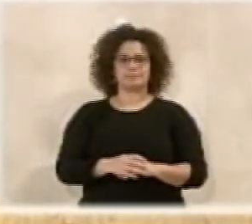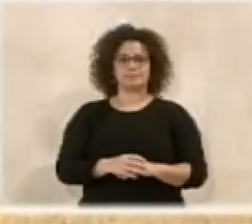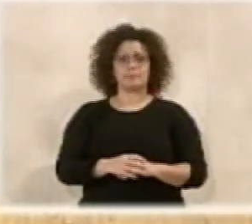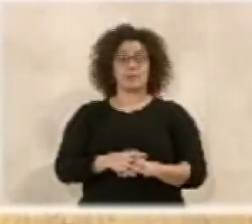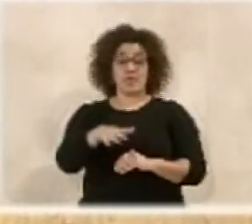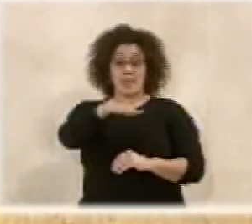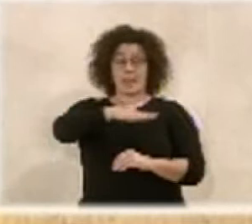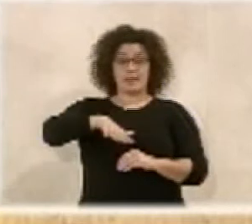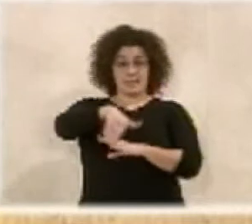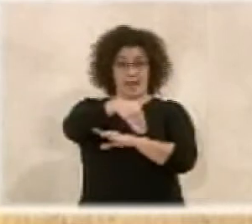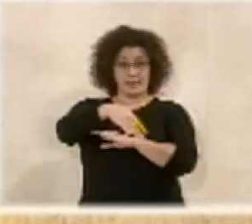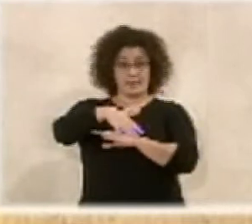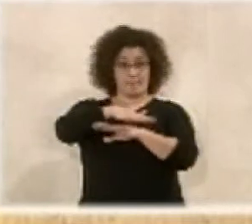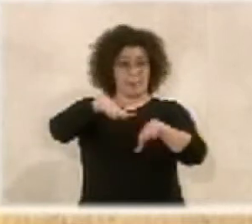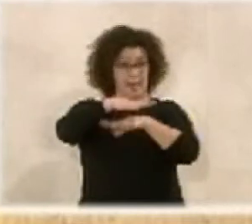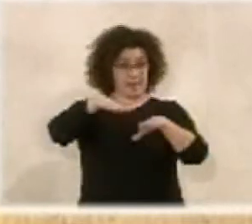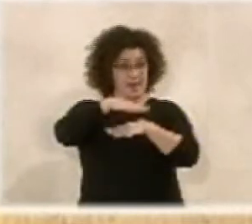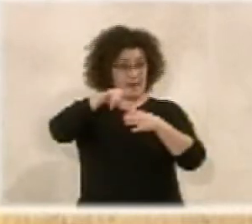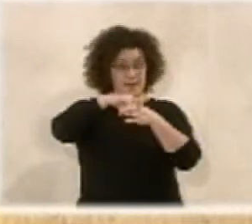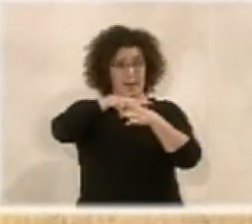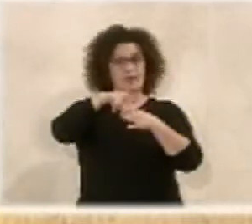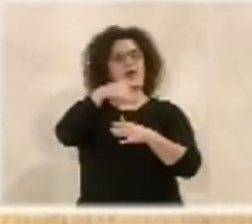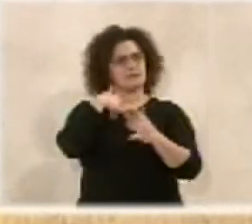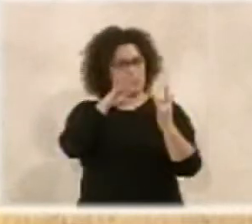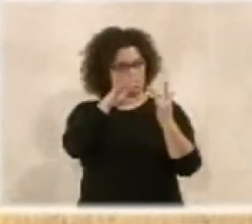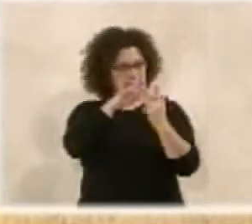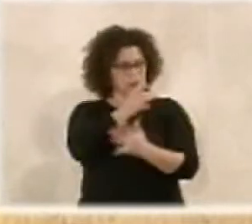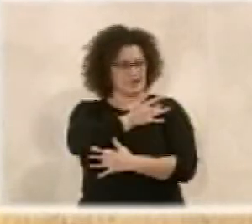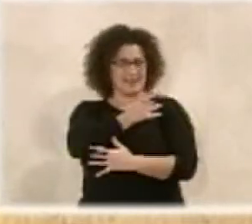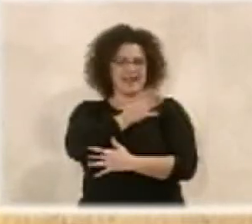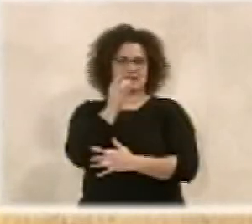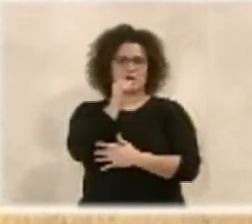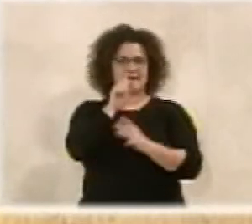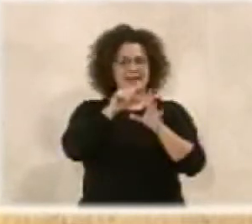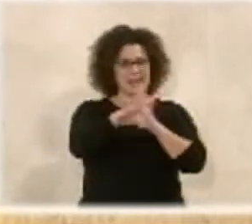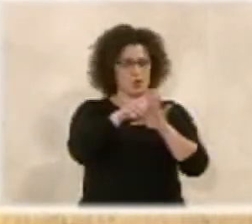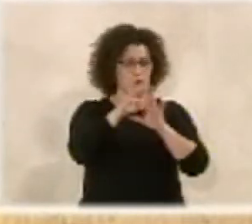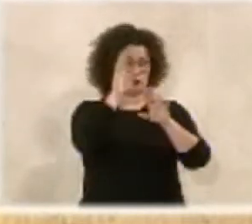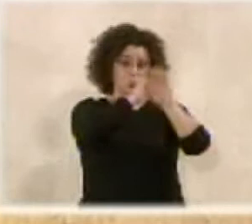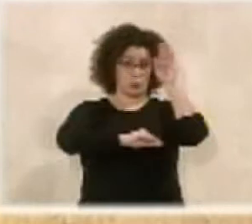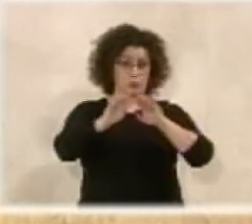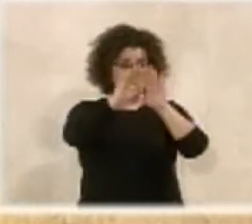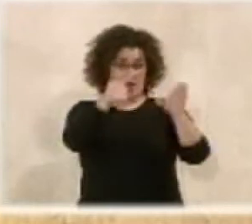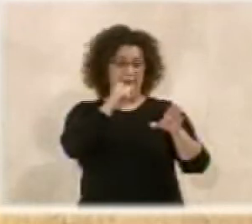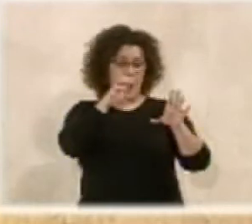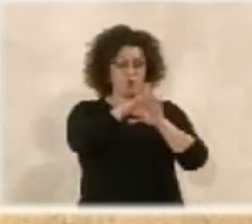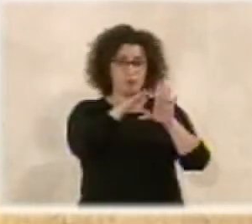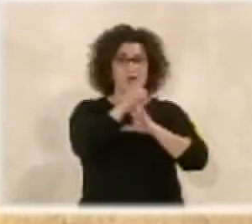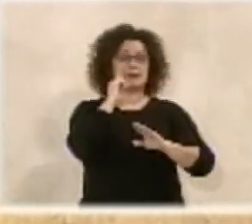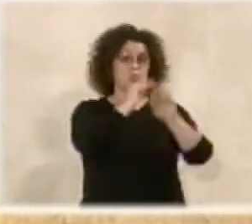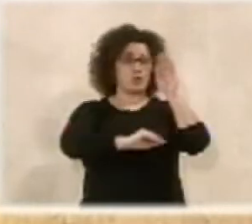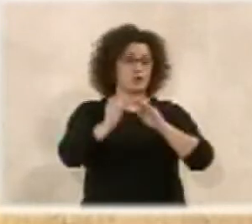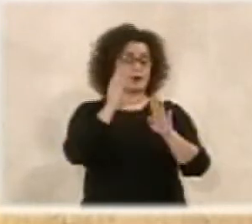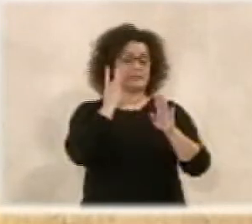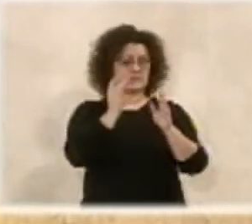En la calle Playa de la Cañada estamos en contacto con el sindicato de riego para ver qué solución le damos a la boquera que nos han comentado. Se precinta la